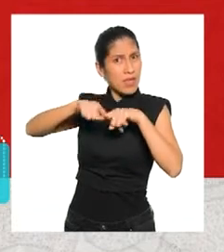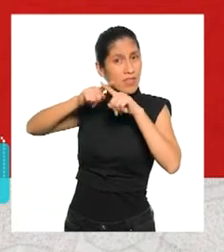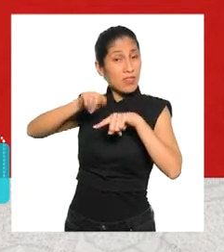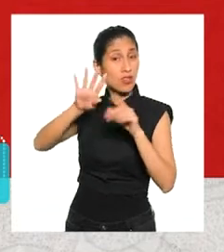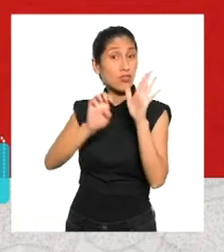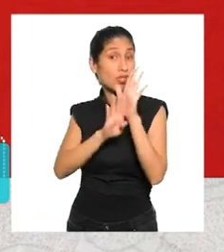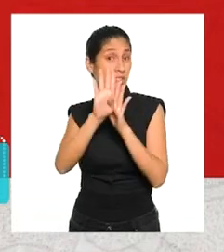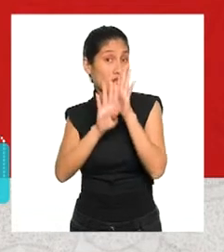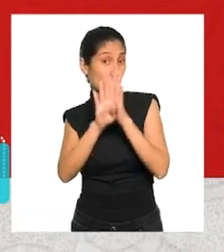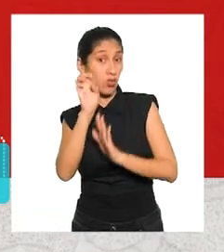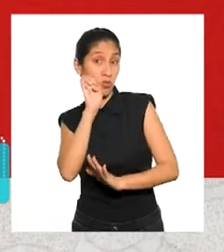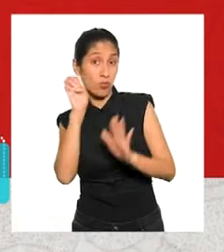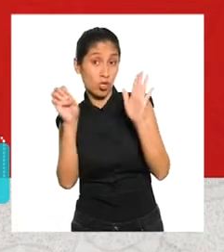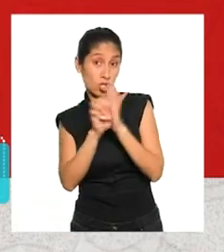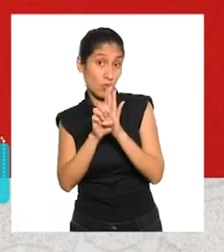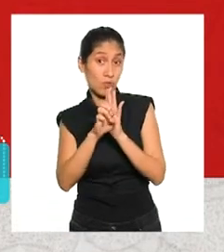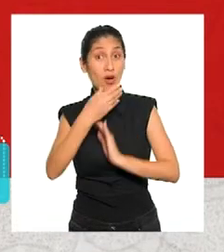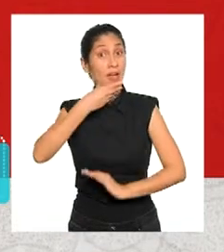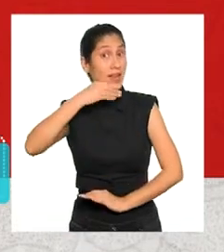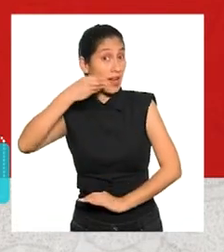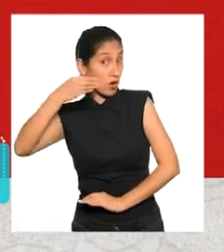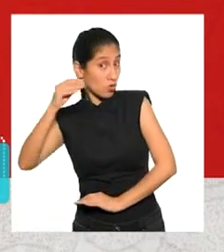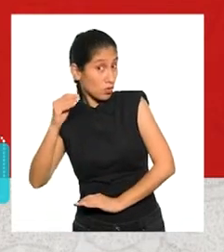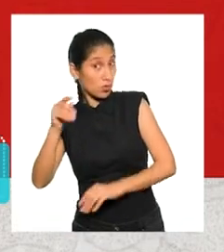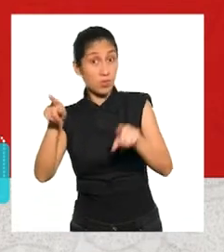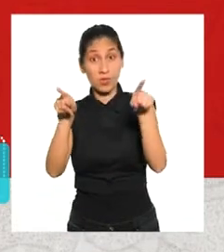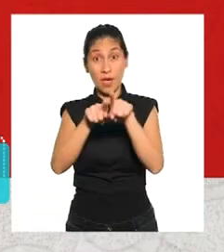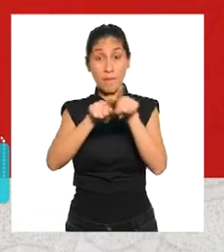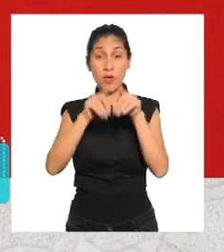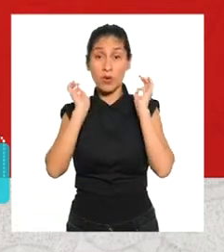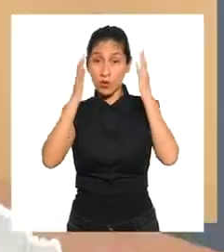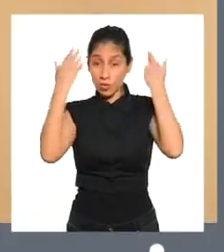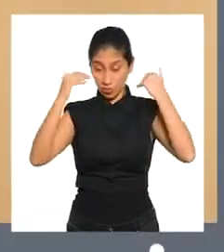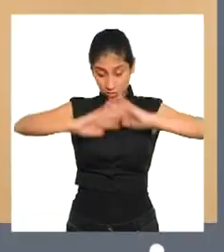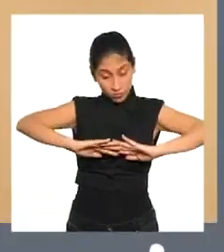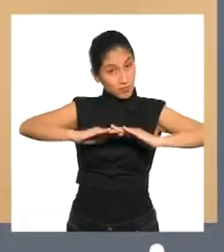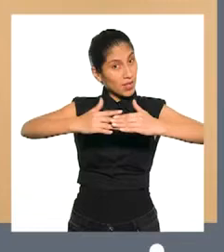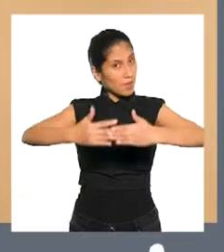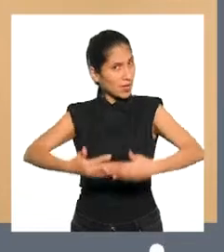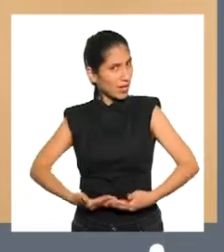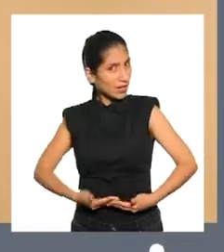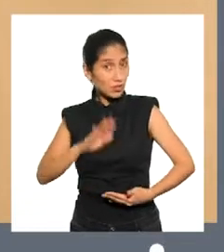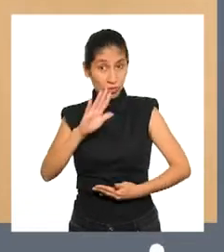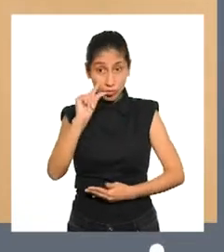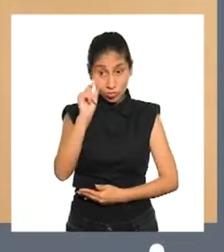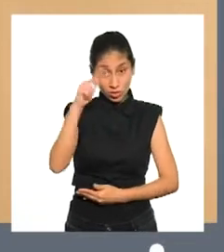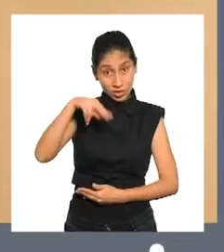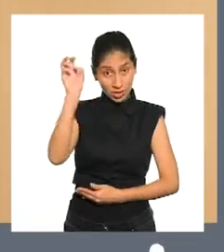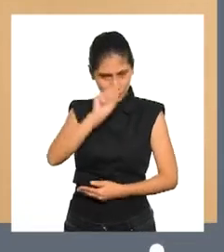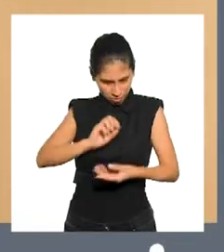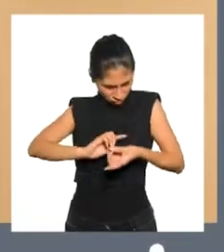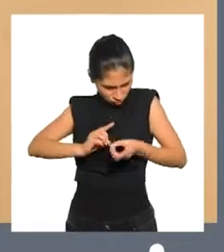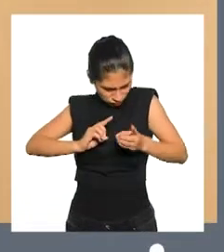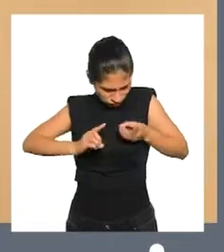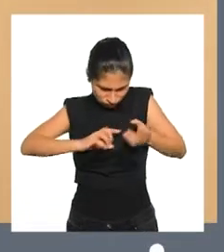Por ejemplo, en la pubertad o cuando las mujeres se embarazan. Se ha descubierto que hay una serie de